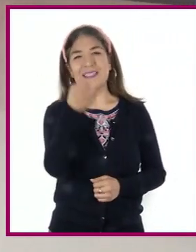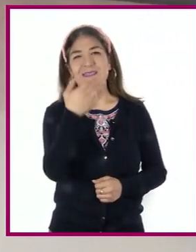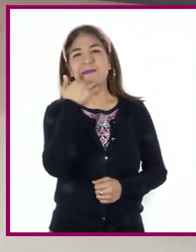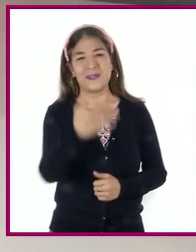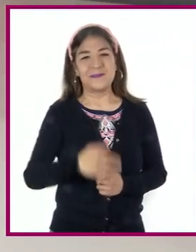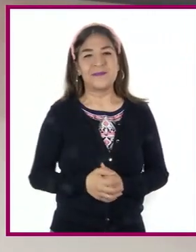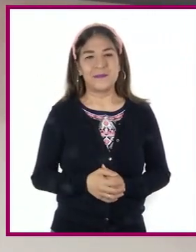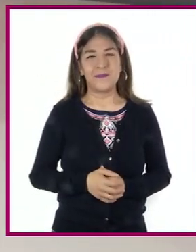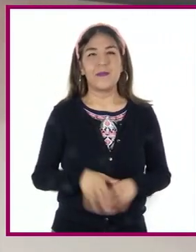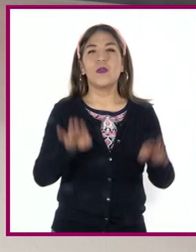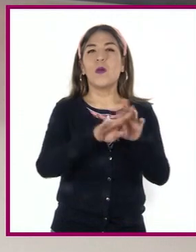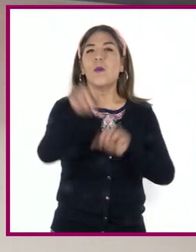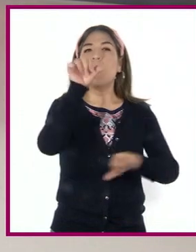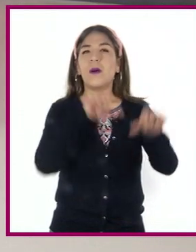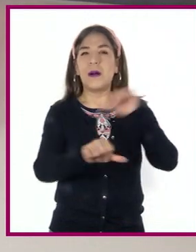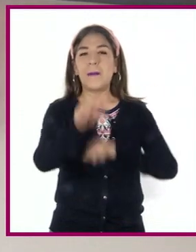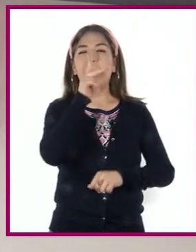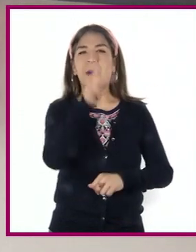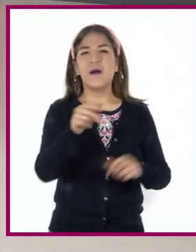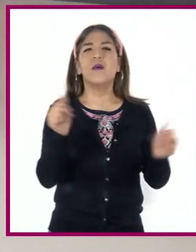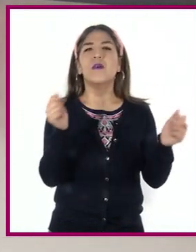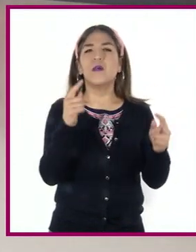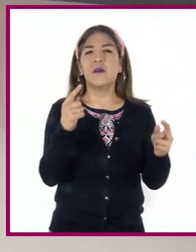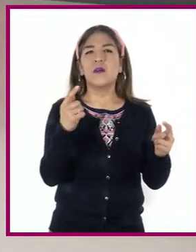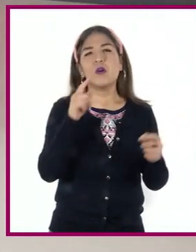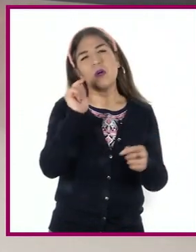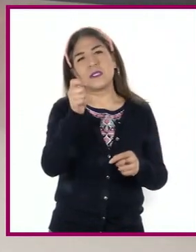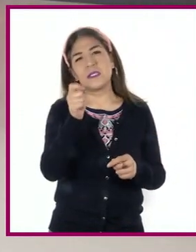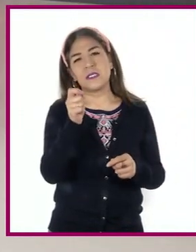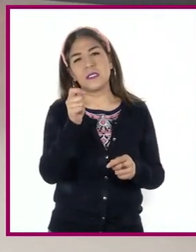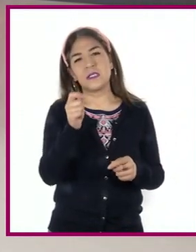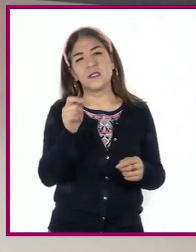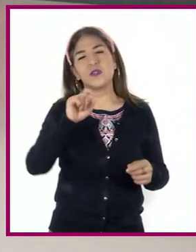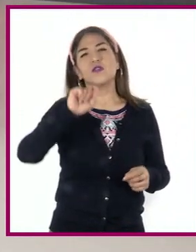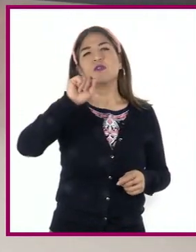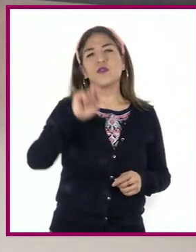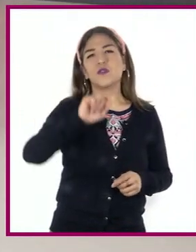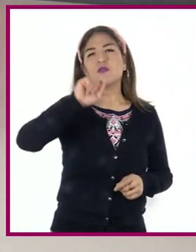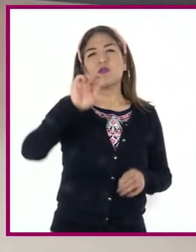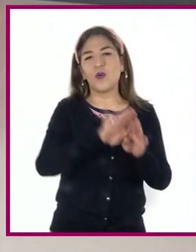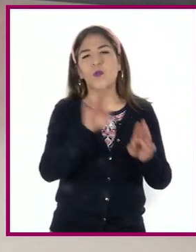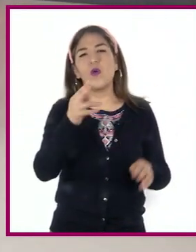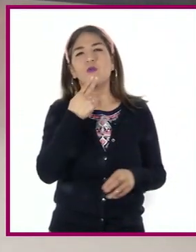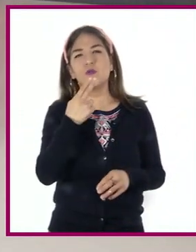onomatopeya y el oxímoron. Les mostraré a qué me refiero con cada una de ellas.